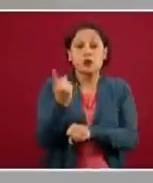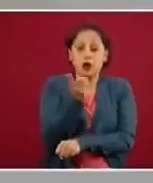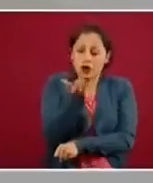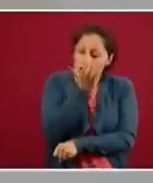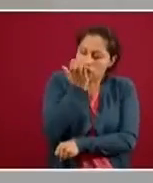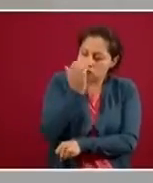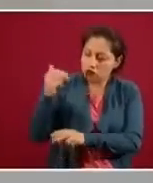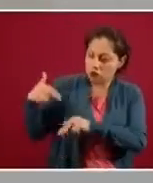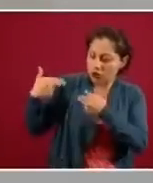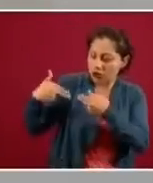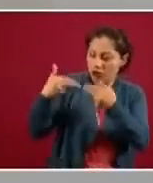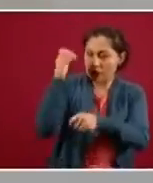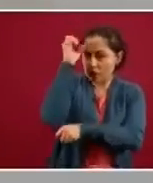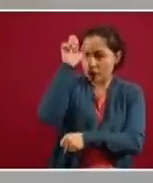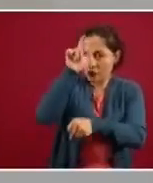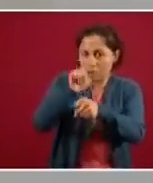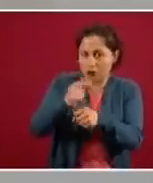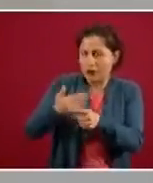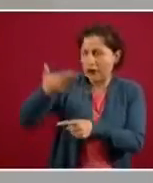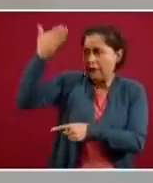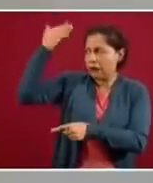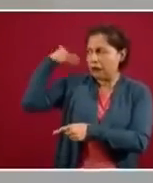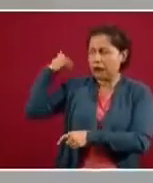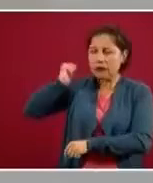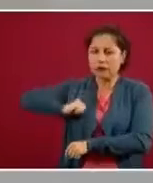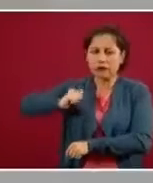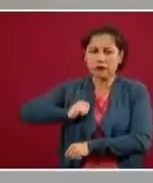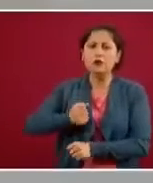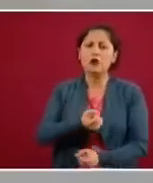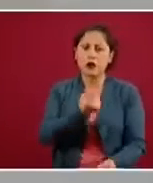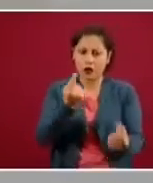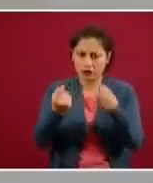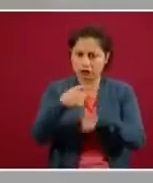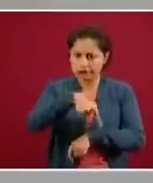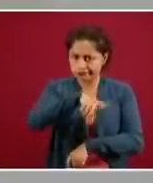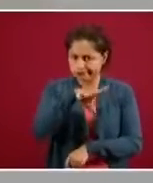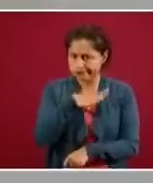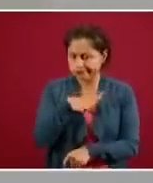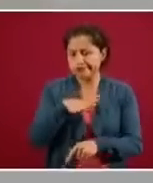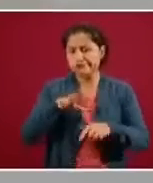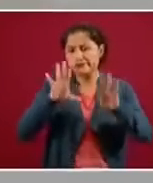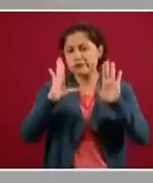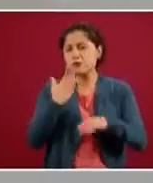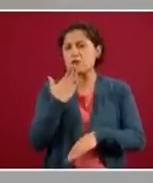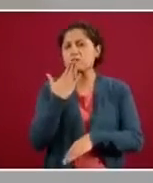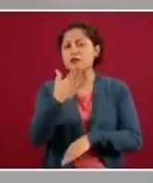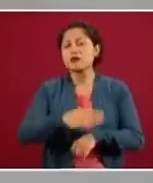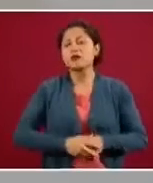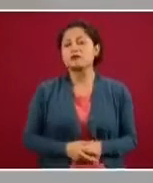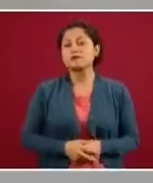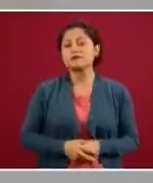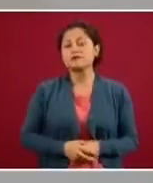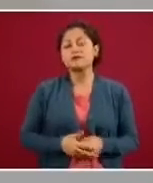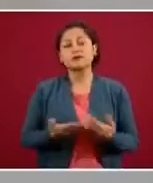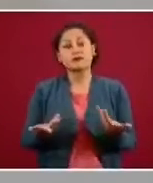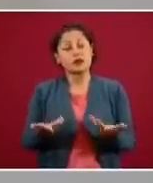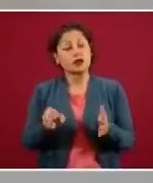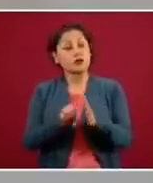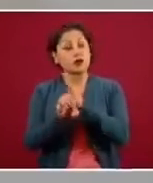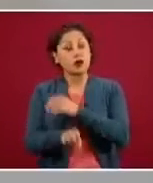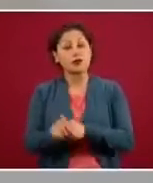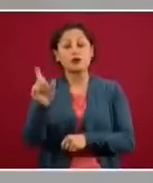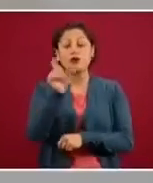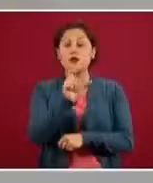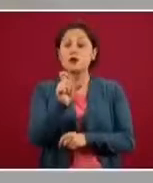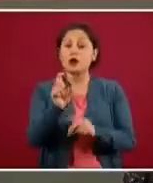estos milenarios, ¿no? Cuando uno se enfrenta a un problema complejo, como puede ser una